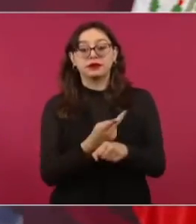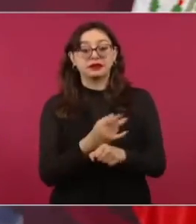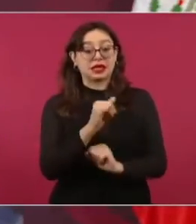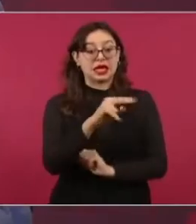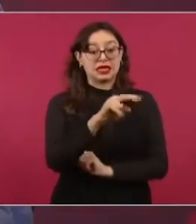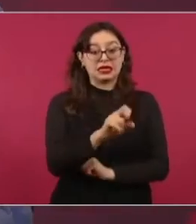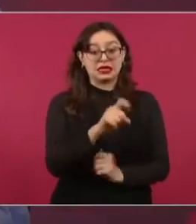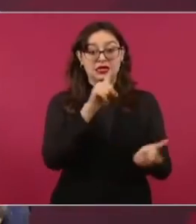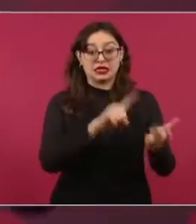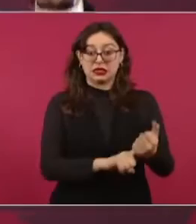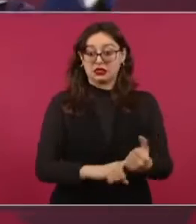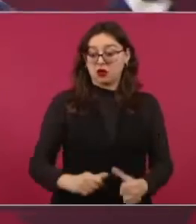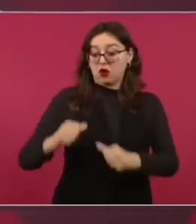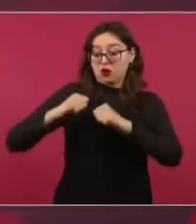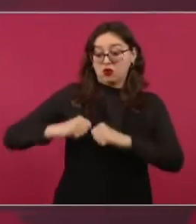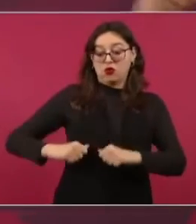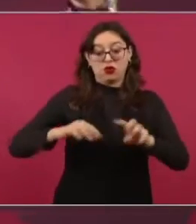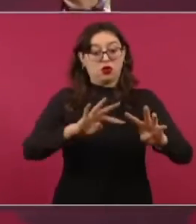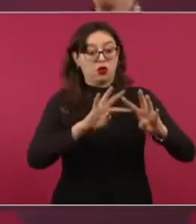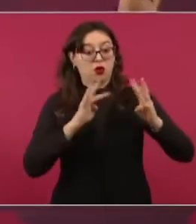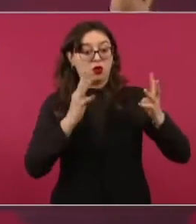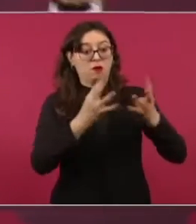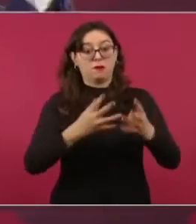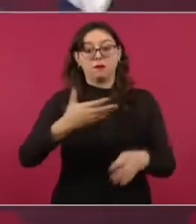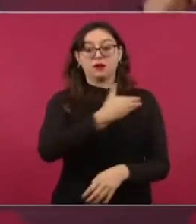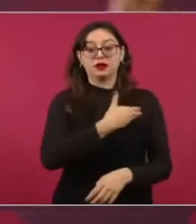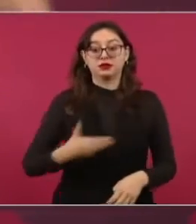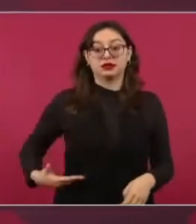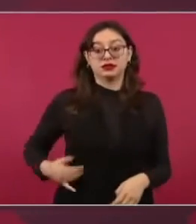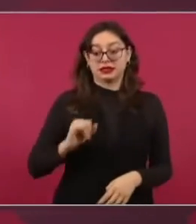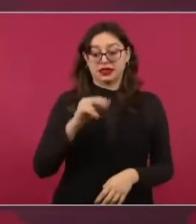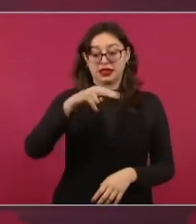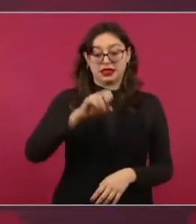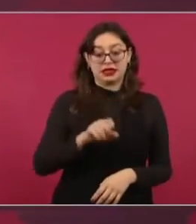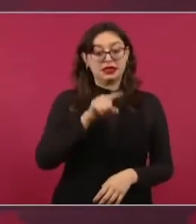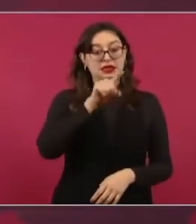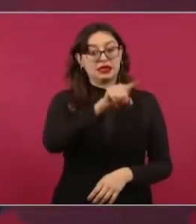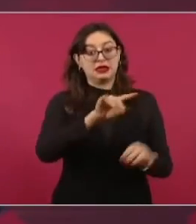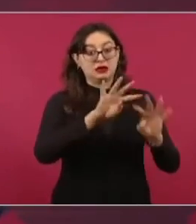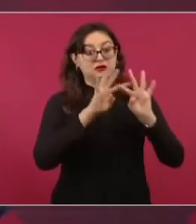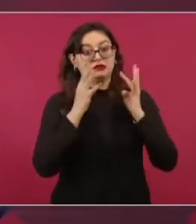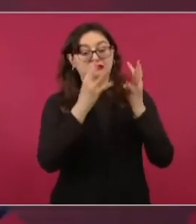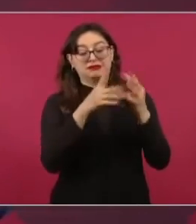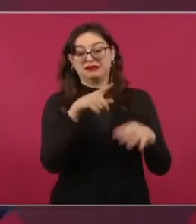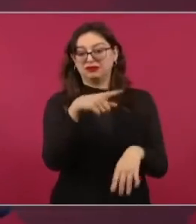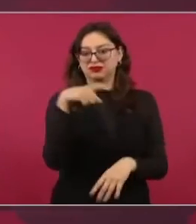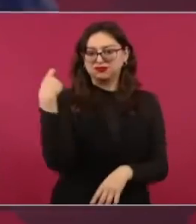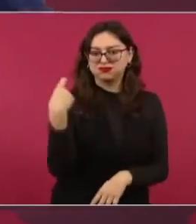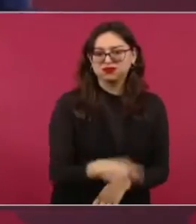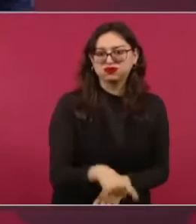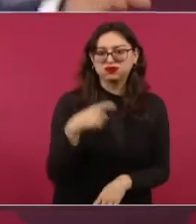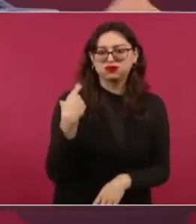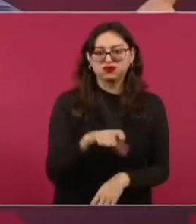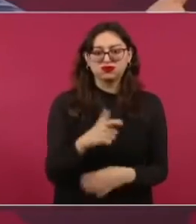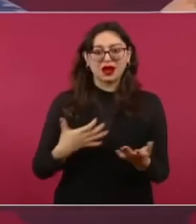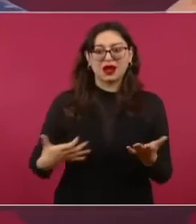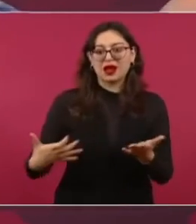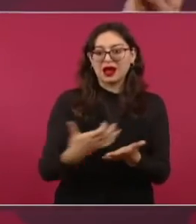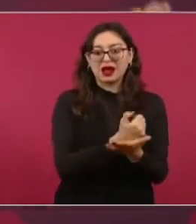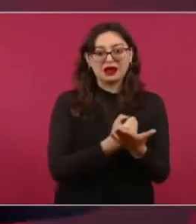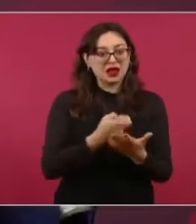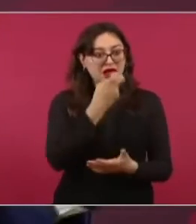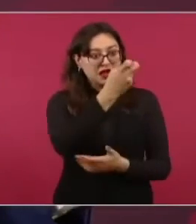de arriba. El presidente del INE y todos los consejeros ganan más que yo, y eso es violatorio a